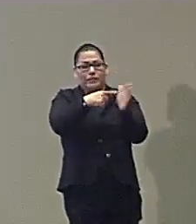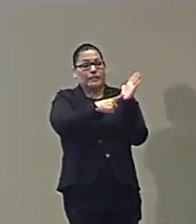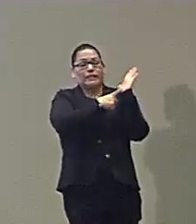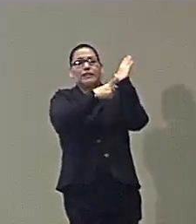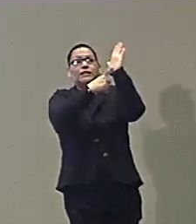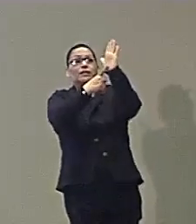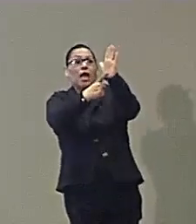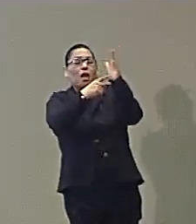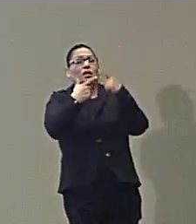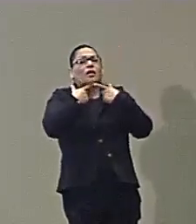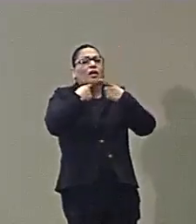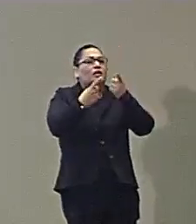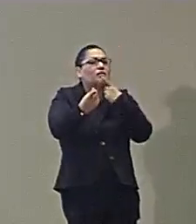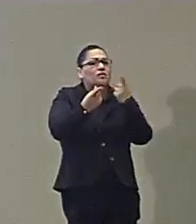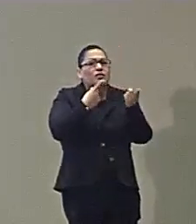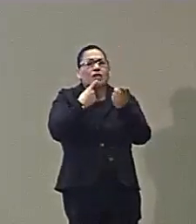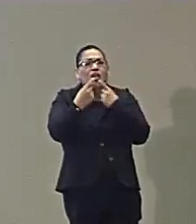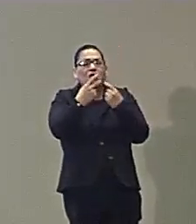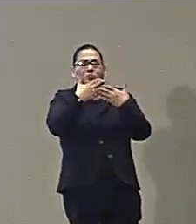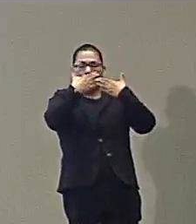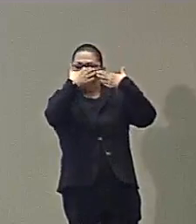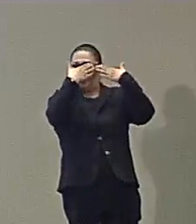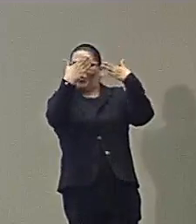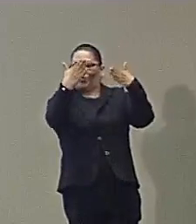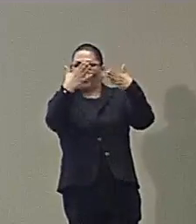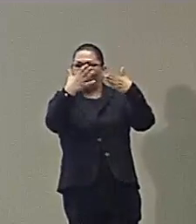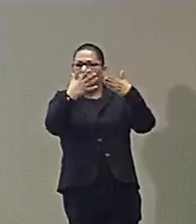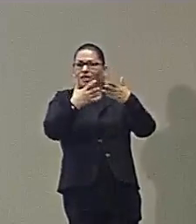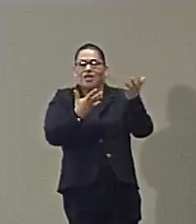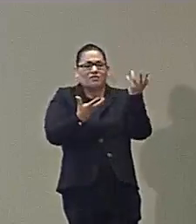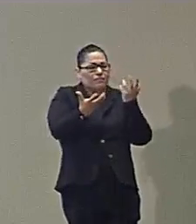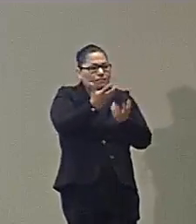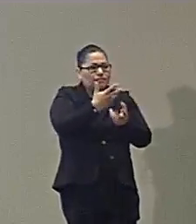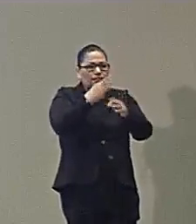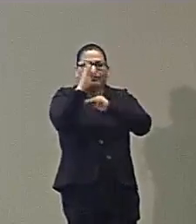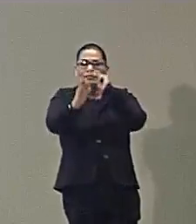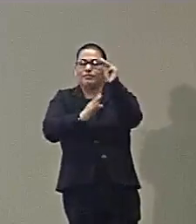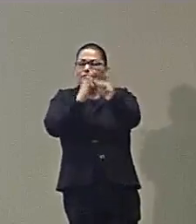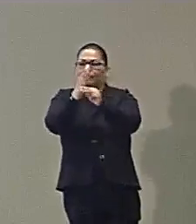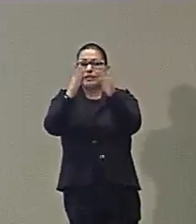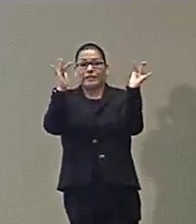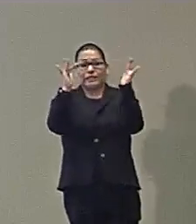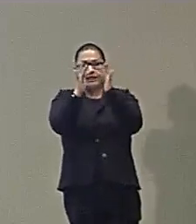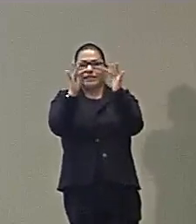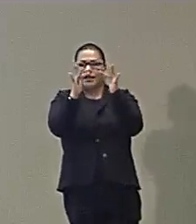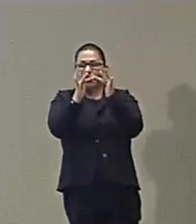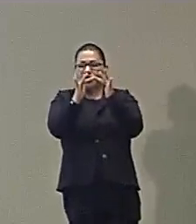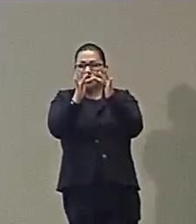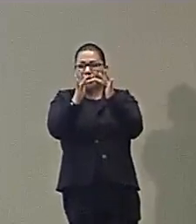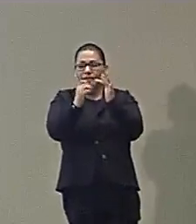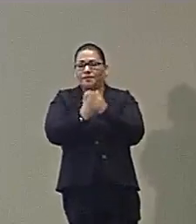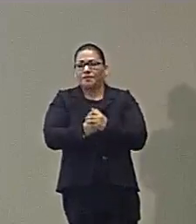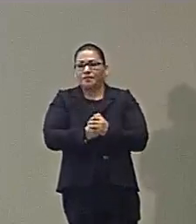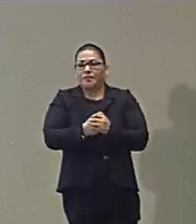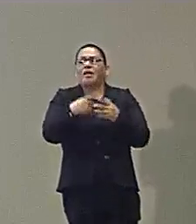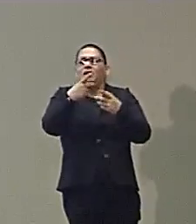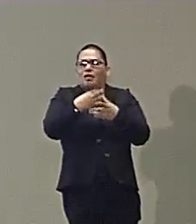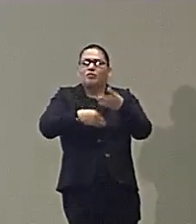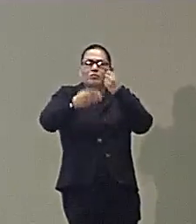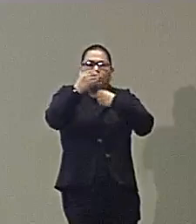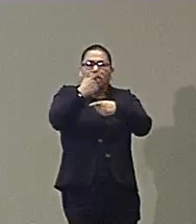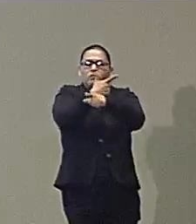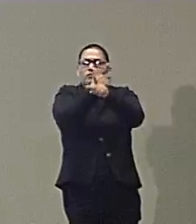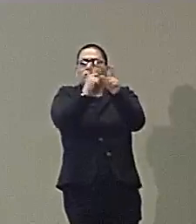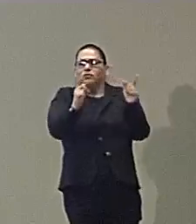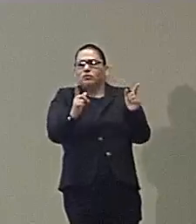abierto franco y enriquecedor con el mundo que está nutrido con la diversidad de un